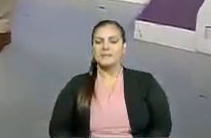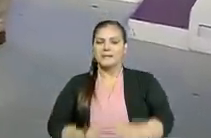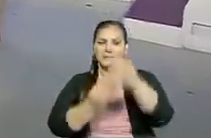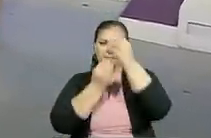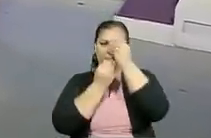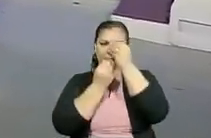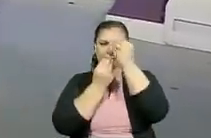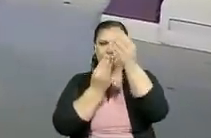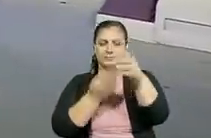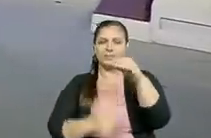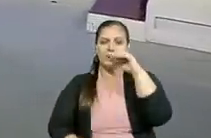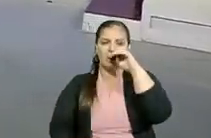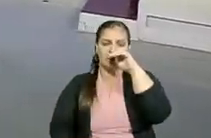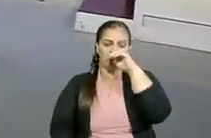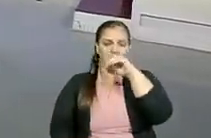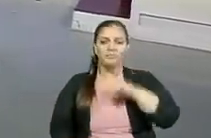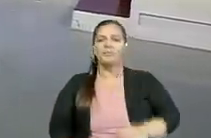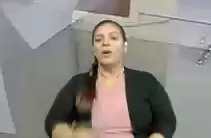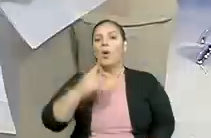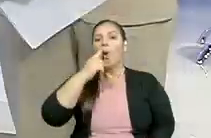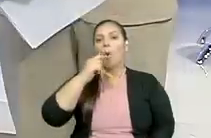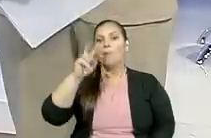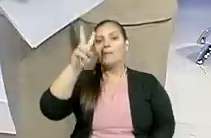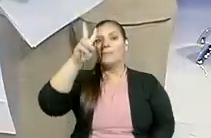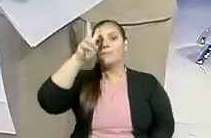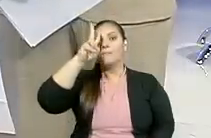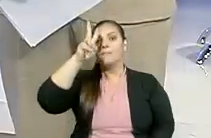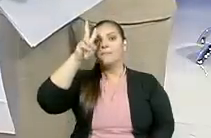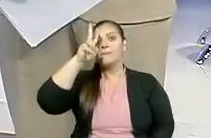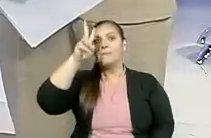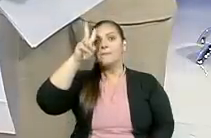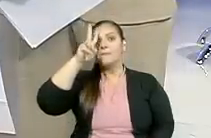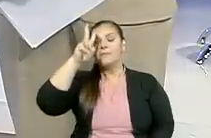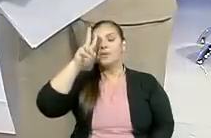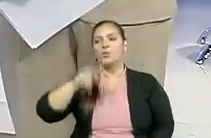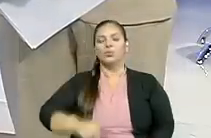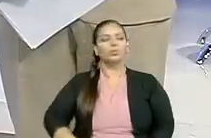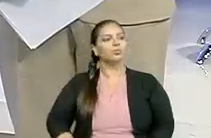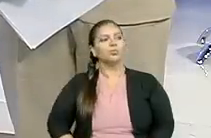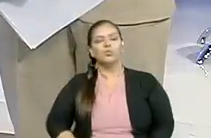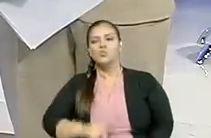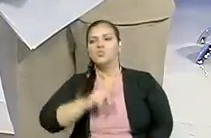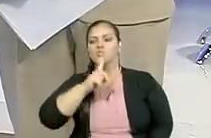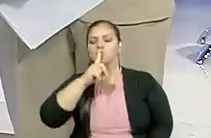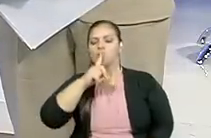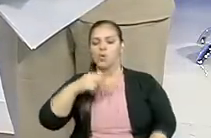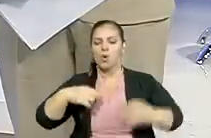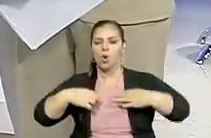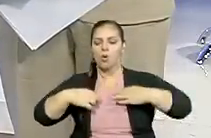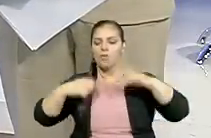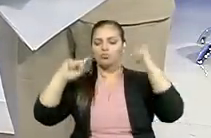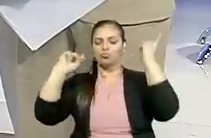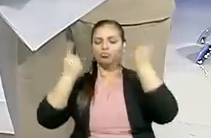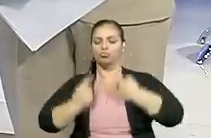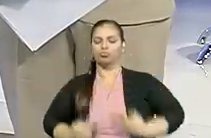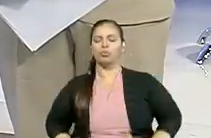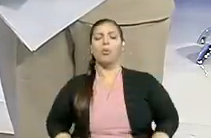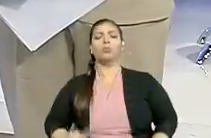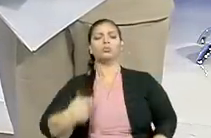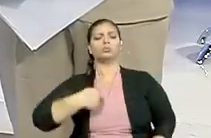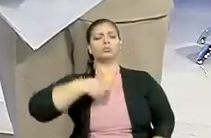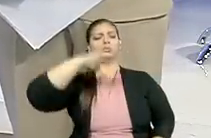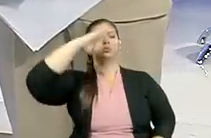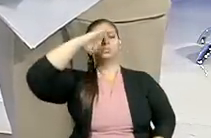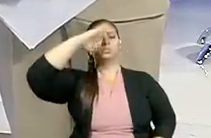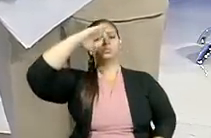Bueno, y detienen a un sujeto que se hacía pasar por policía y estafó al conductor de un camión de traslado